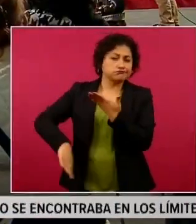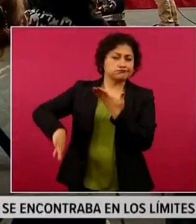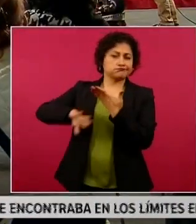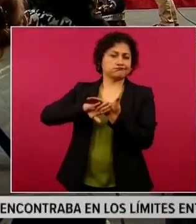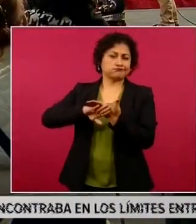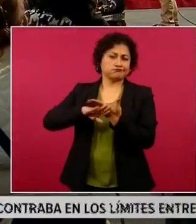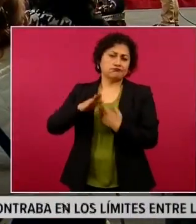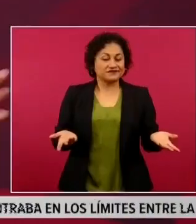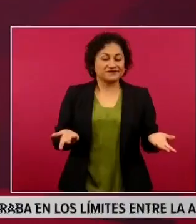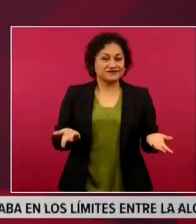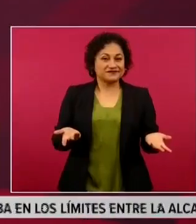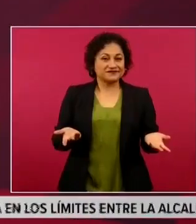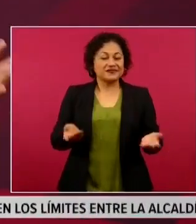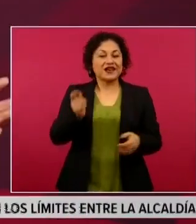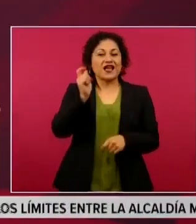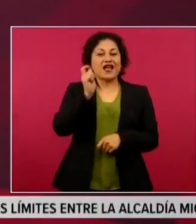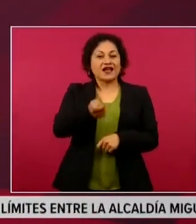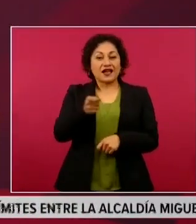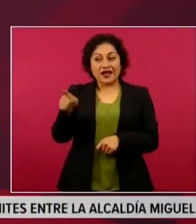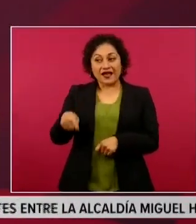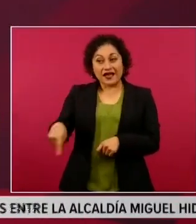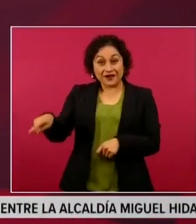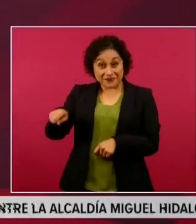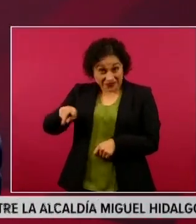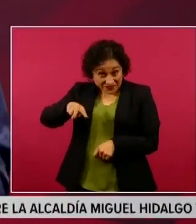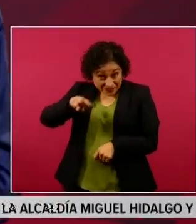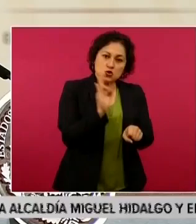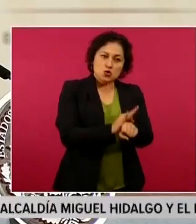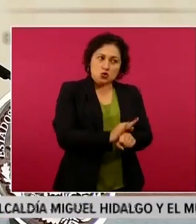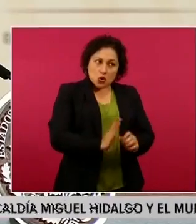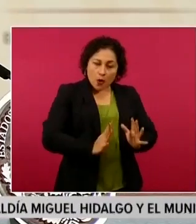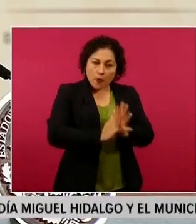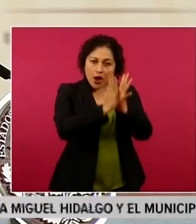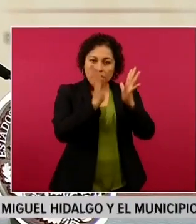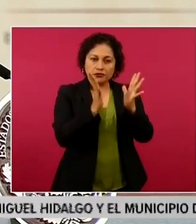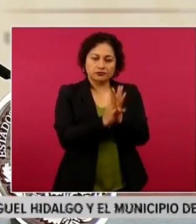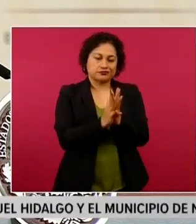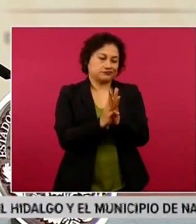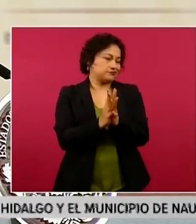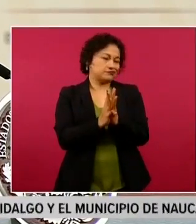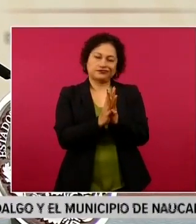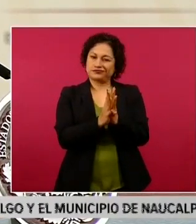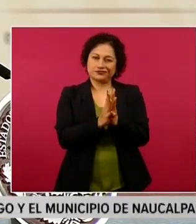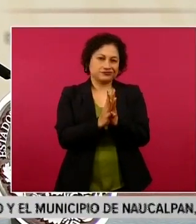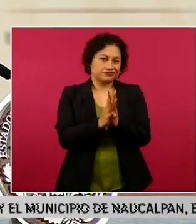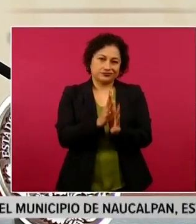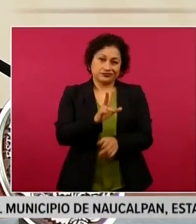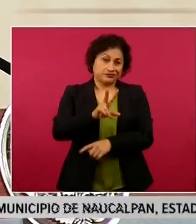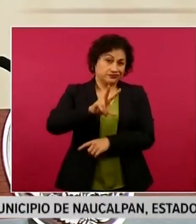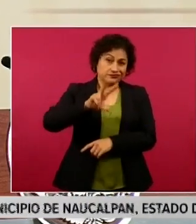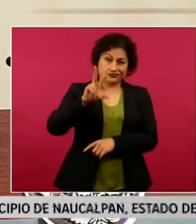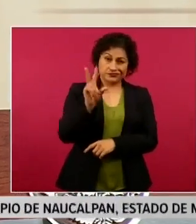O sea, no es que les preocupe la democracia. Lo que quieren es